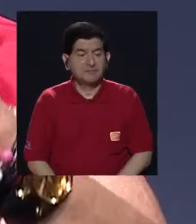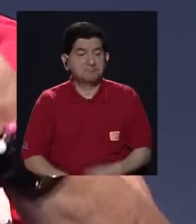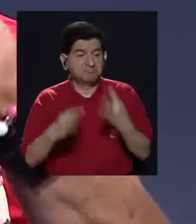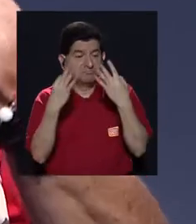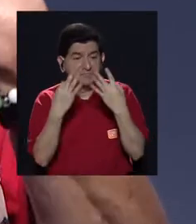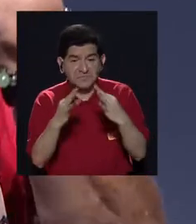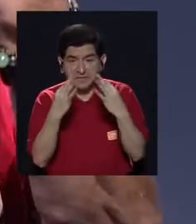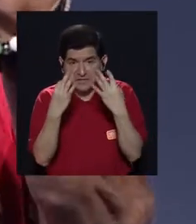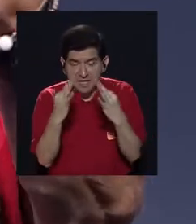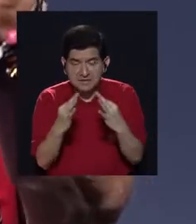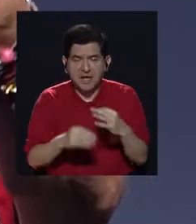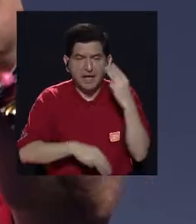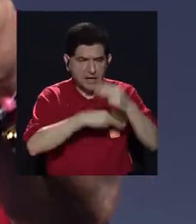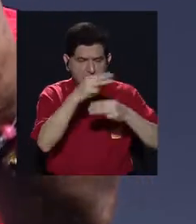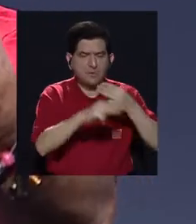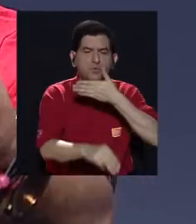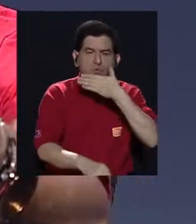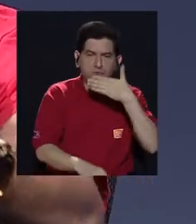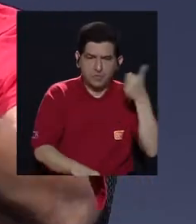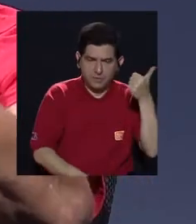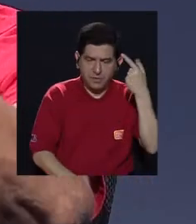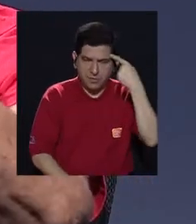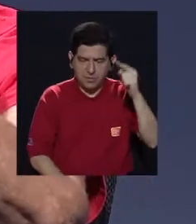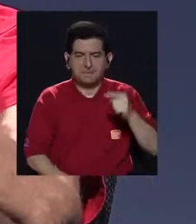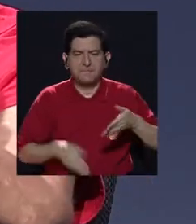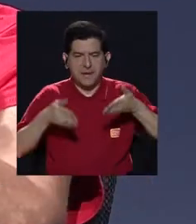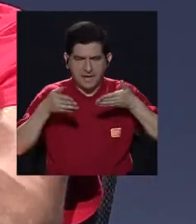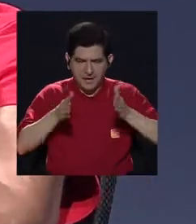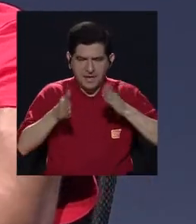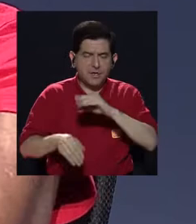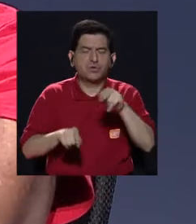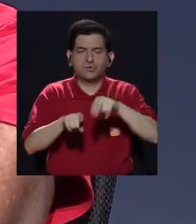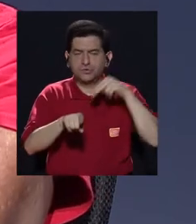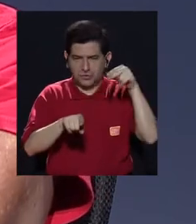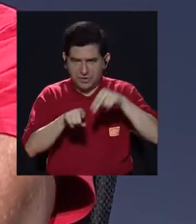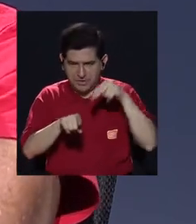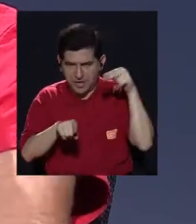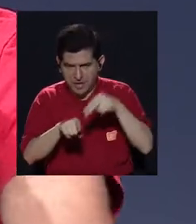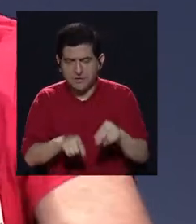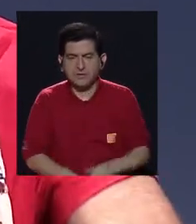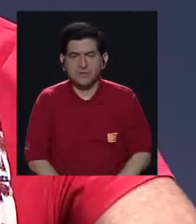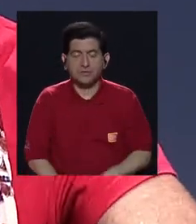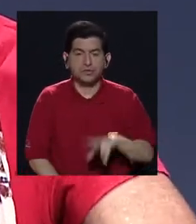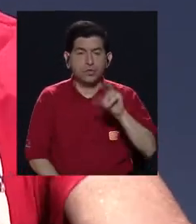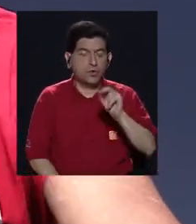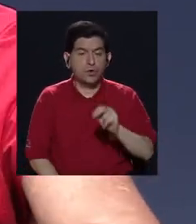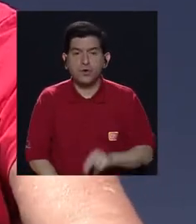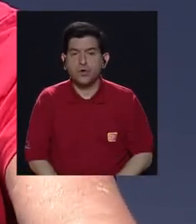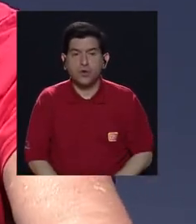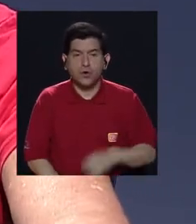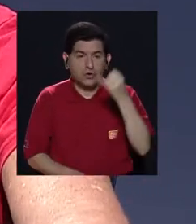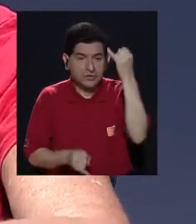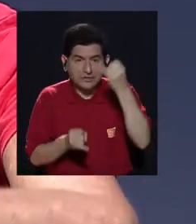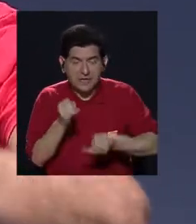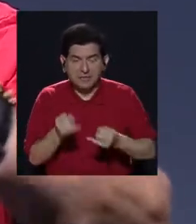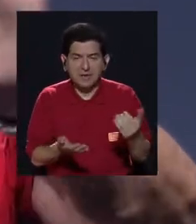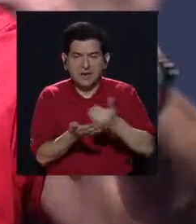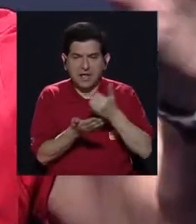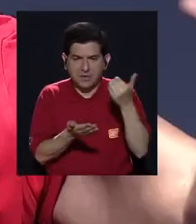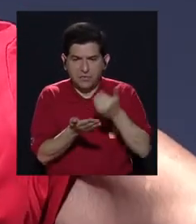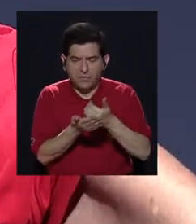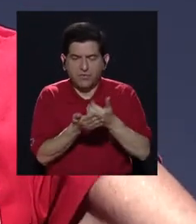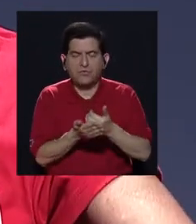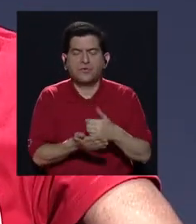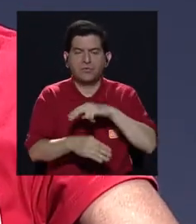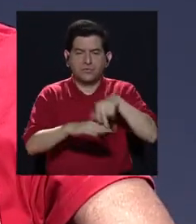buscando un mundo mejor para nuestros hijos y nuestros nietos para no acabar con nuestros